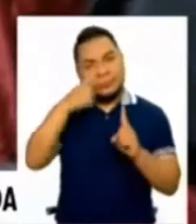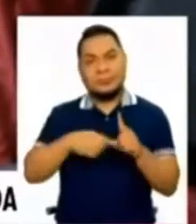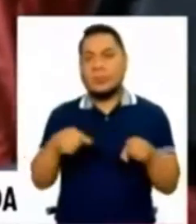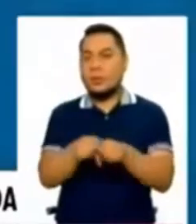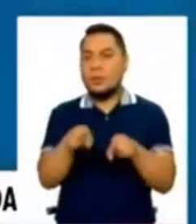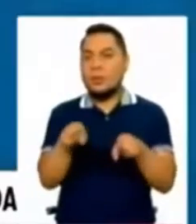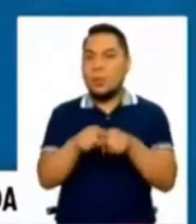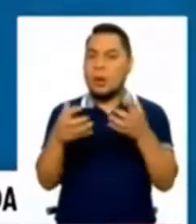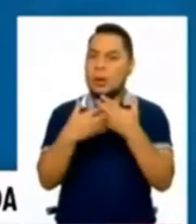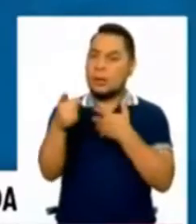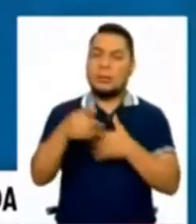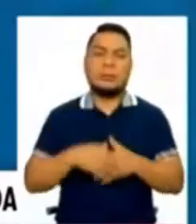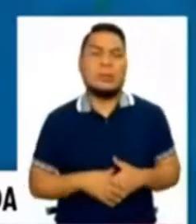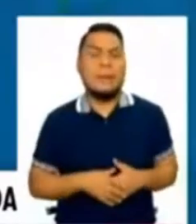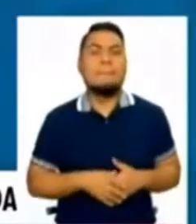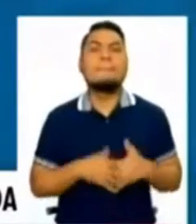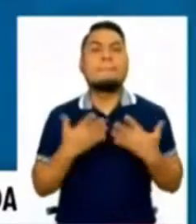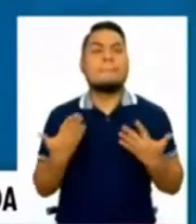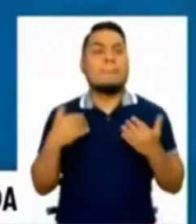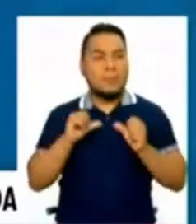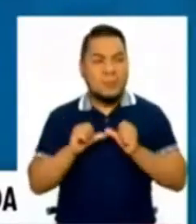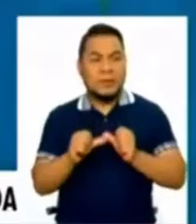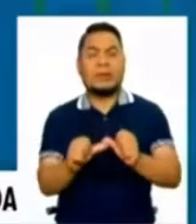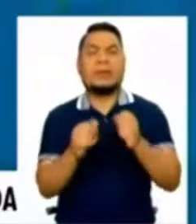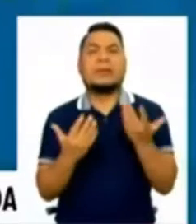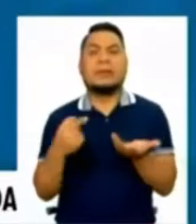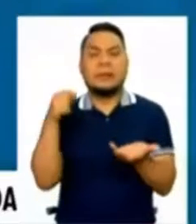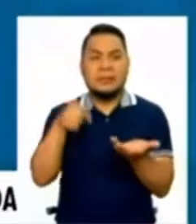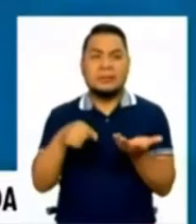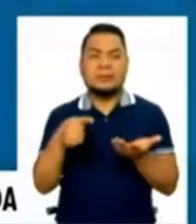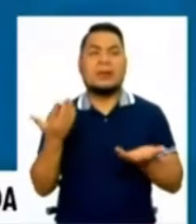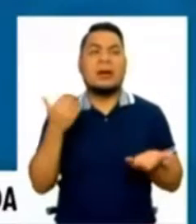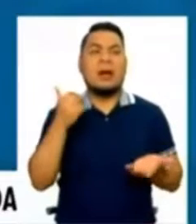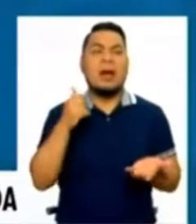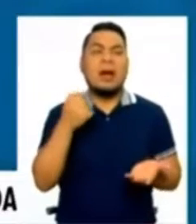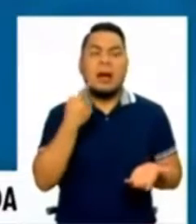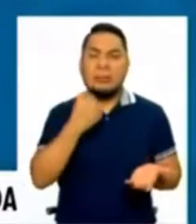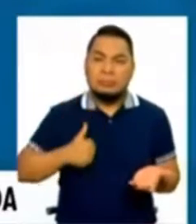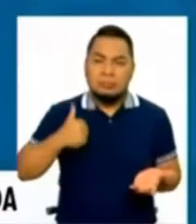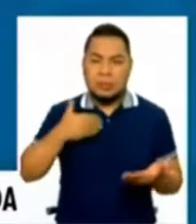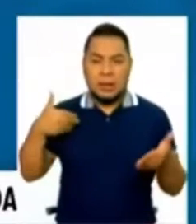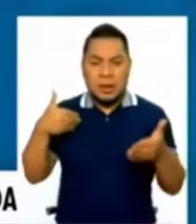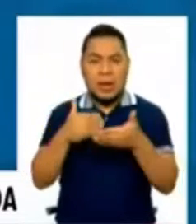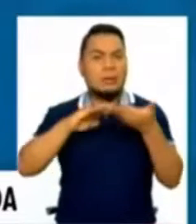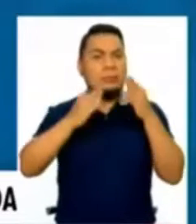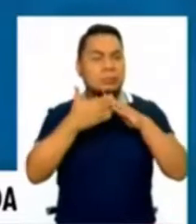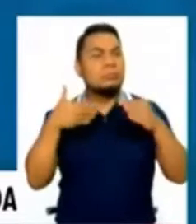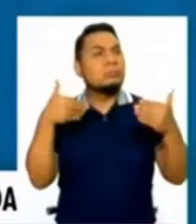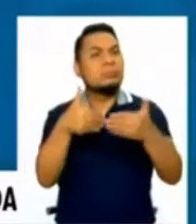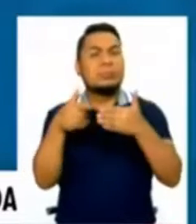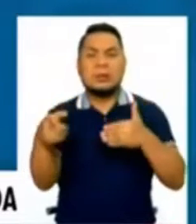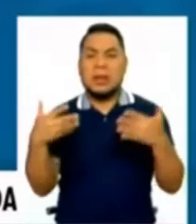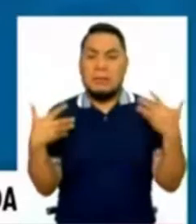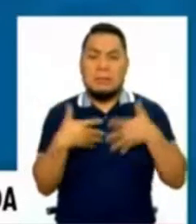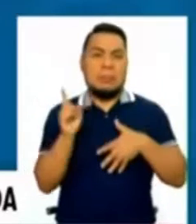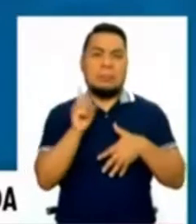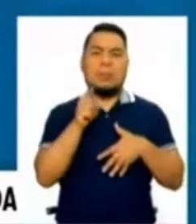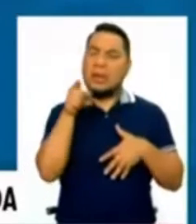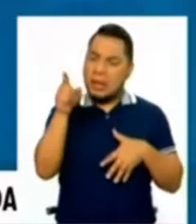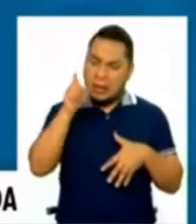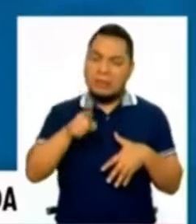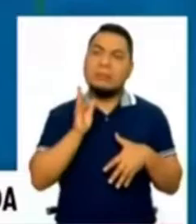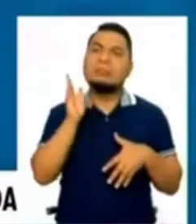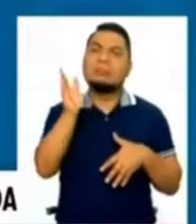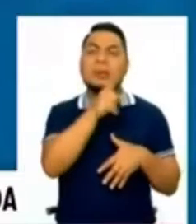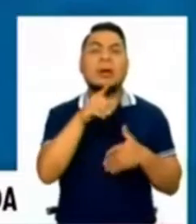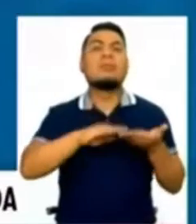similar. Mantener esta conducta de cercanía a la población, sin miedos. La